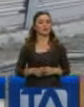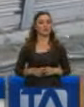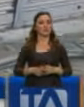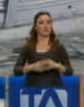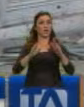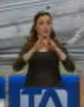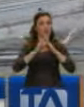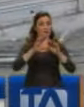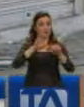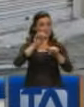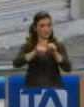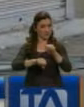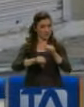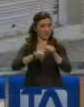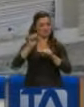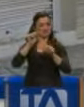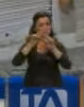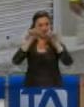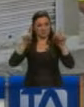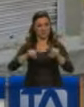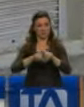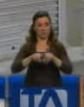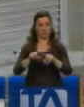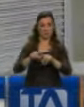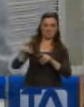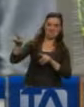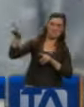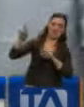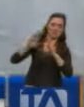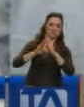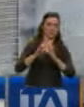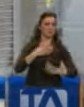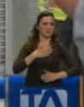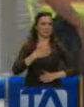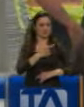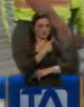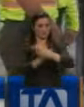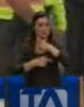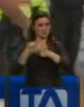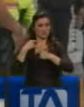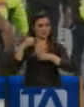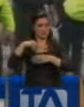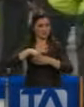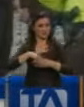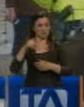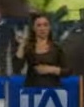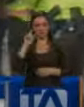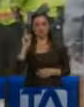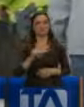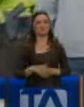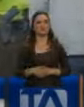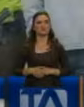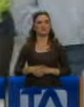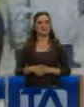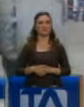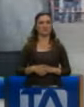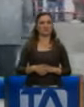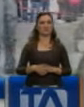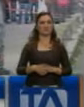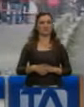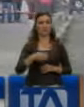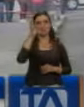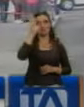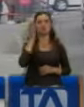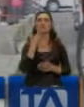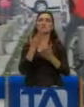afectada? Sí, se rompieron algunos vidrios. Yo vivo más allá. ¿Hay algún herido en su vivienda? No, no. Todo, a Dios gracias,